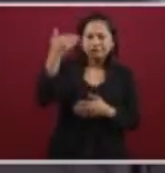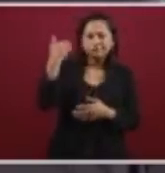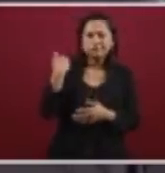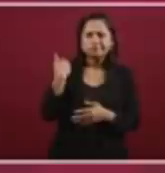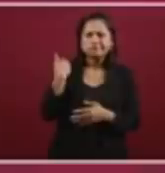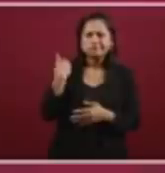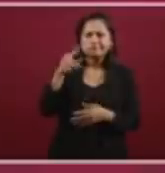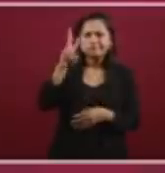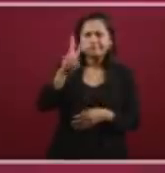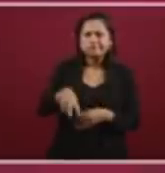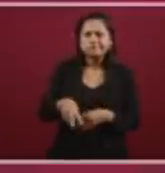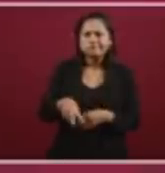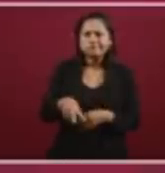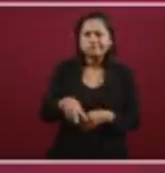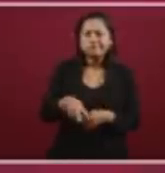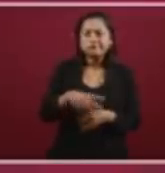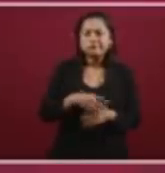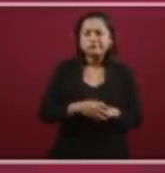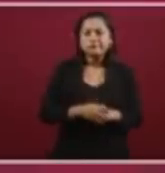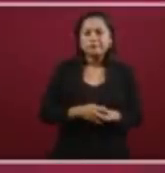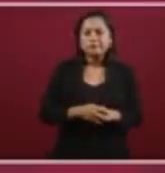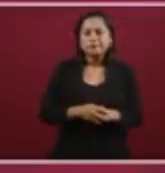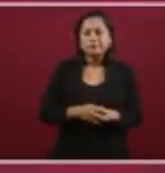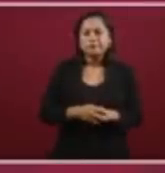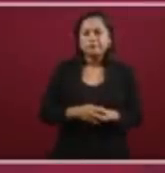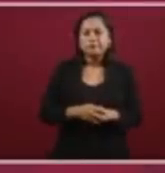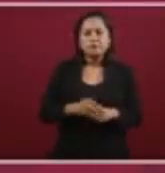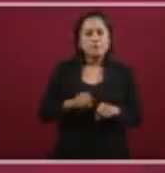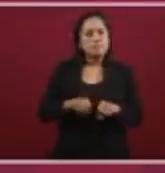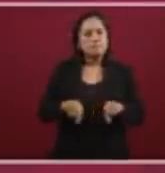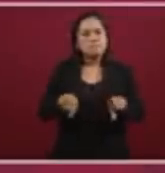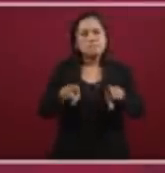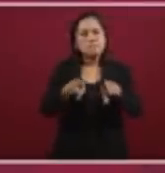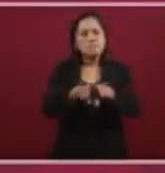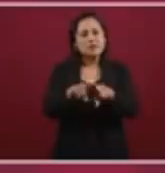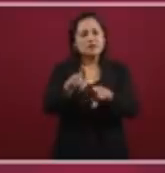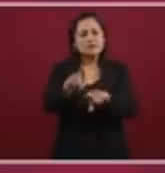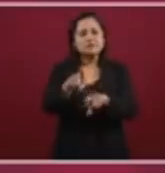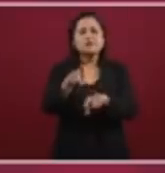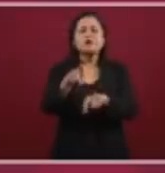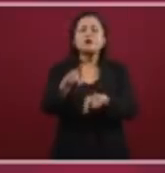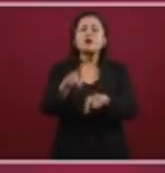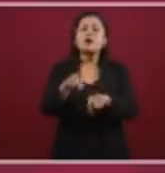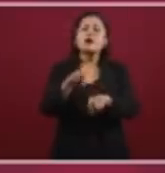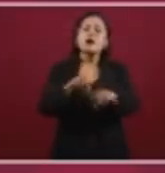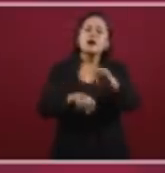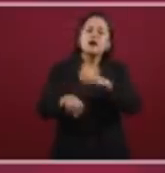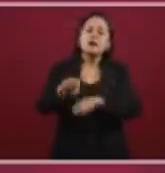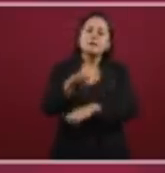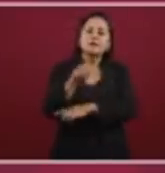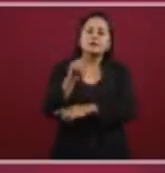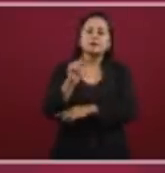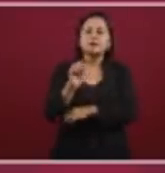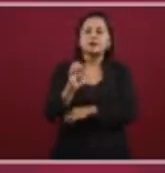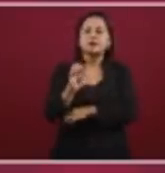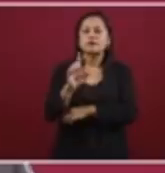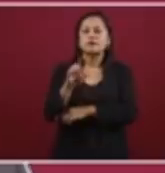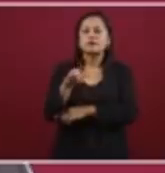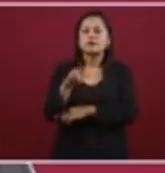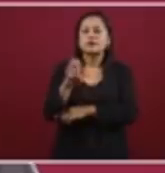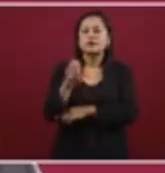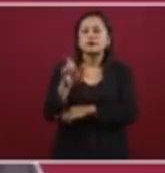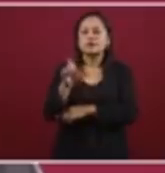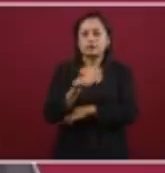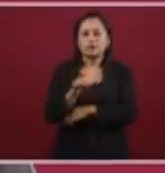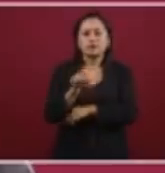con teléfonos de méxico igual una campaña